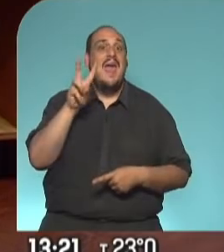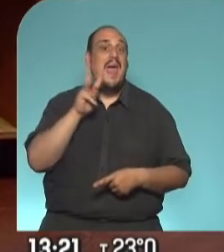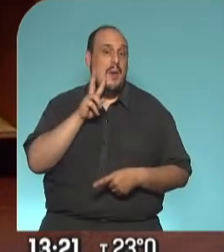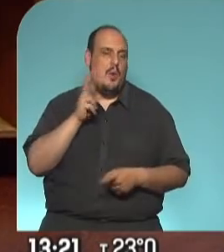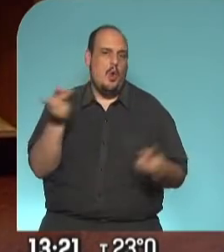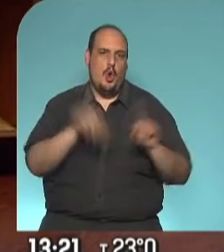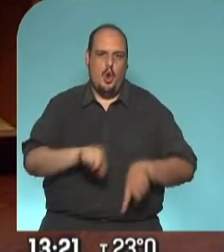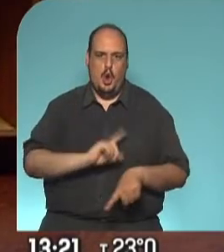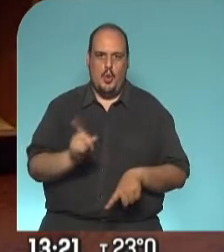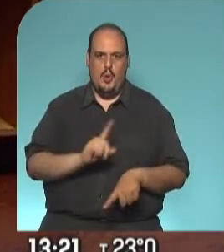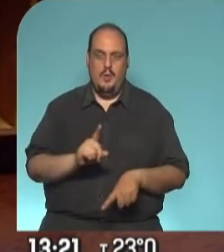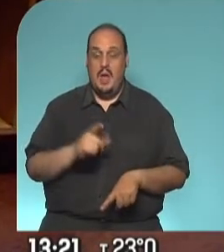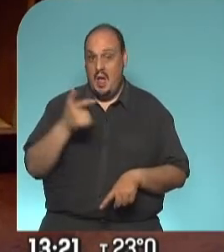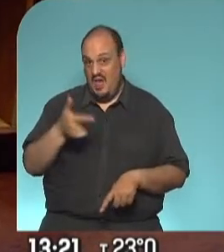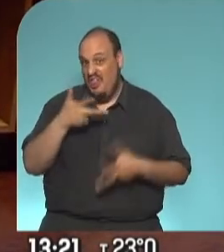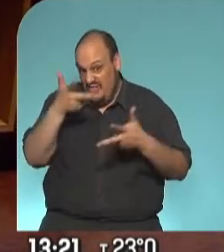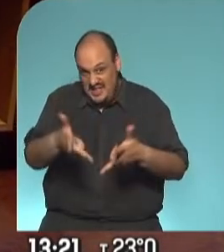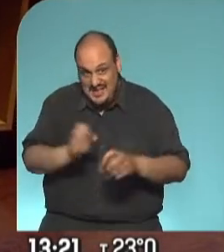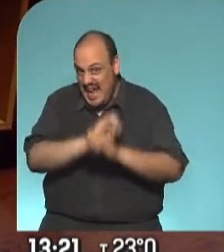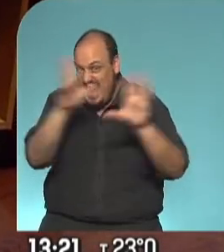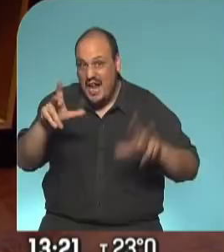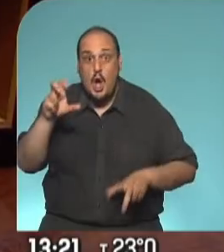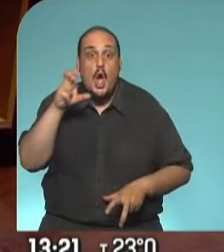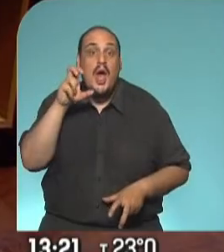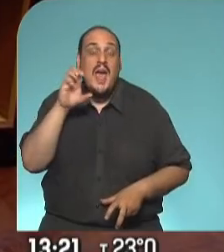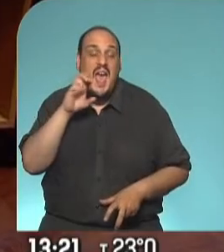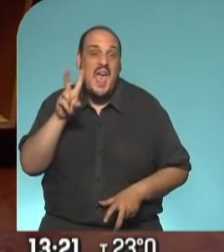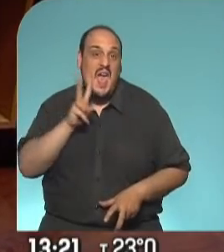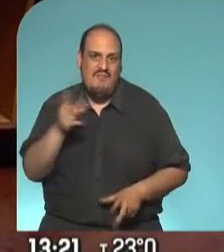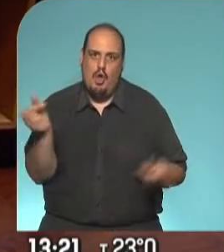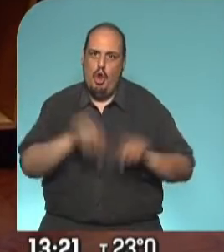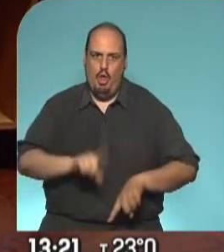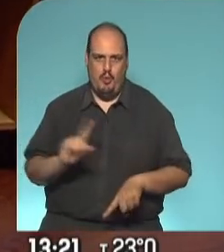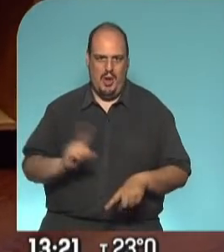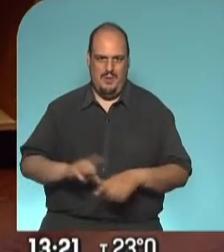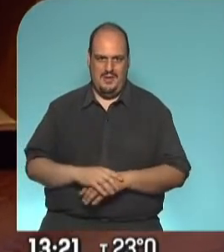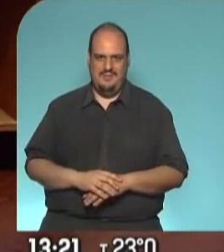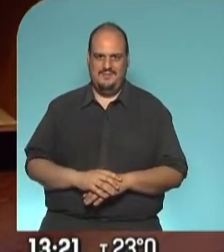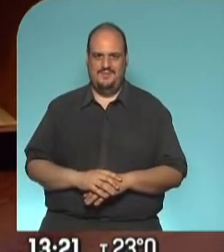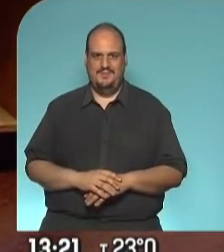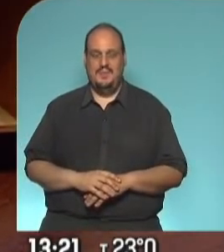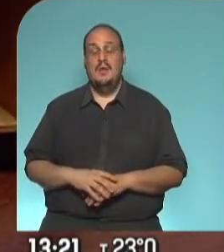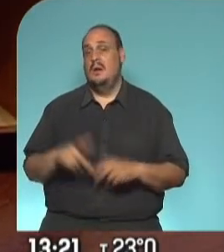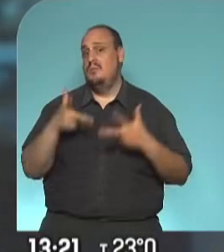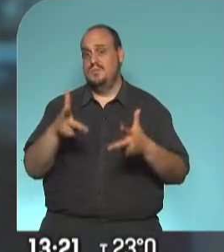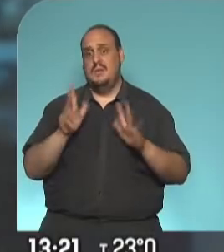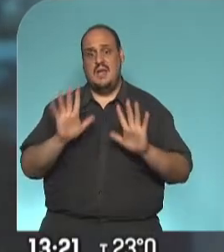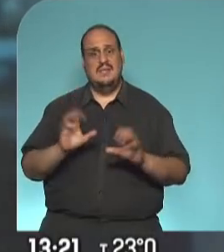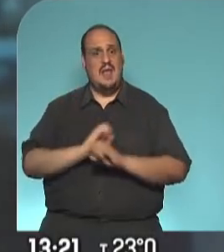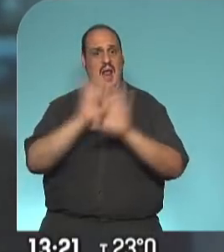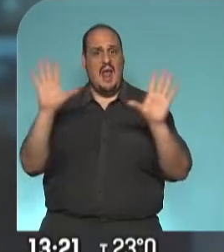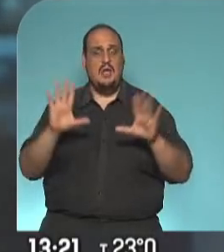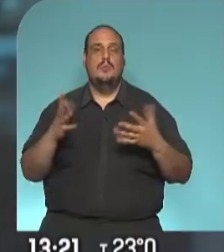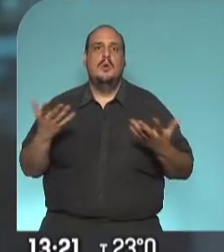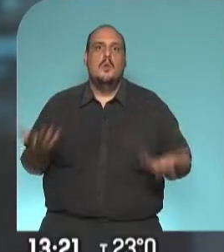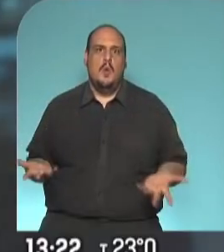¿eh? Sí, poco con de nombre propuesta, y apellido. pero Evo, sí. El planteo es evitar que vuelva Evo. Sí, lo dicen de esa manera, directamente. Pero bueno,